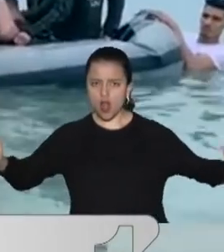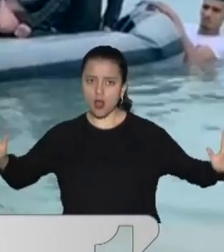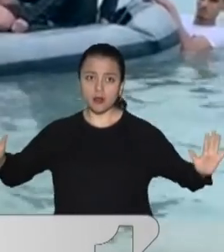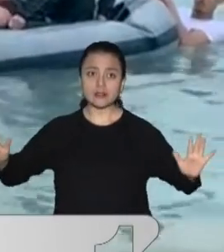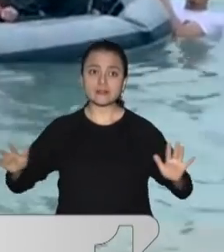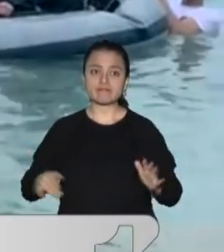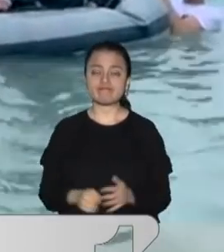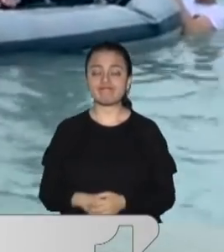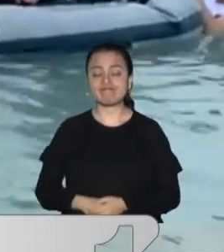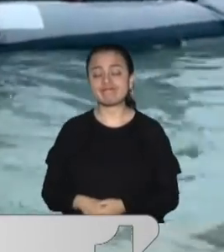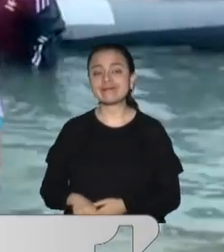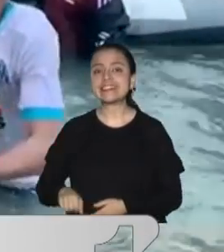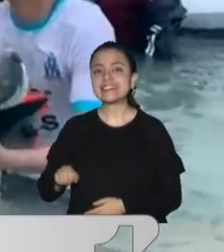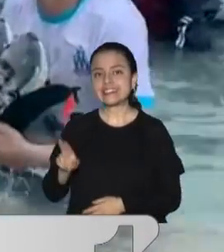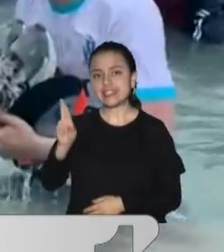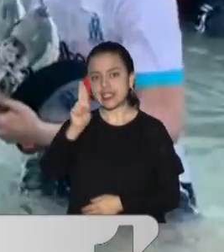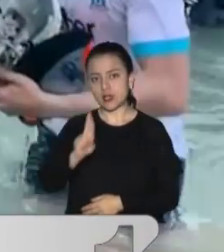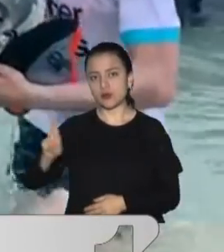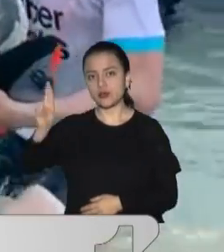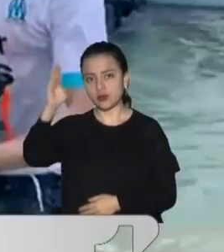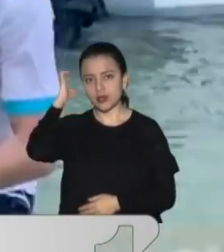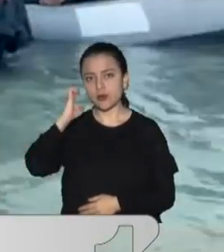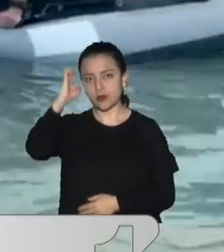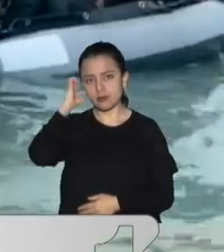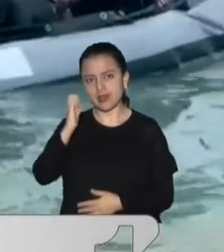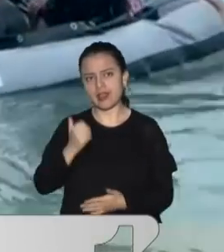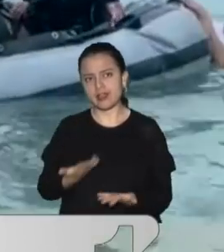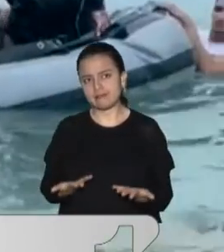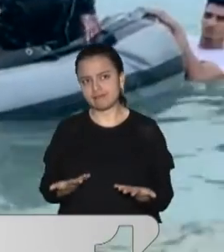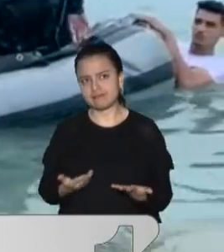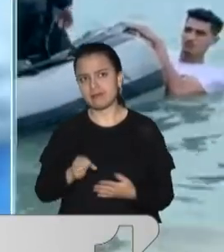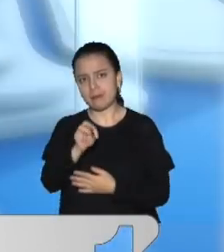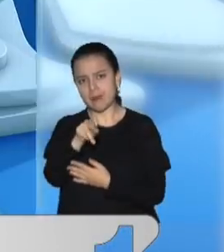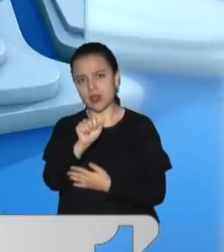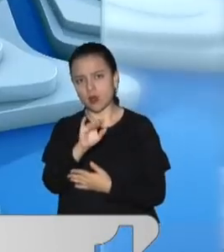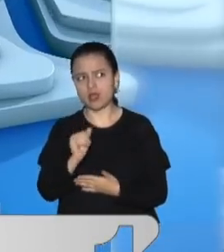La Unión Europea exigió la colaboración de Marruecos.